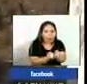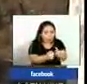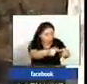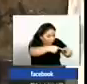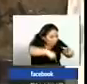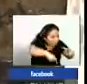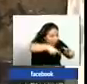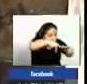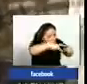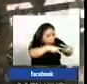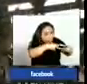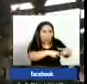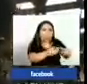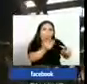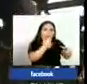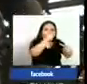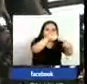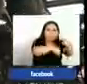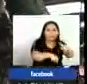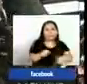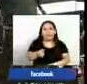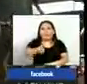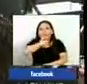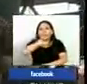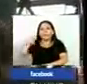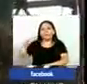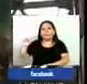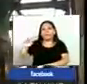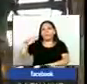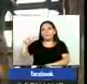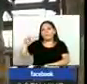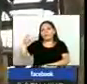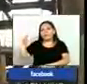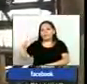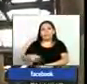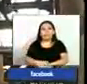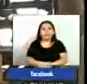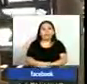176 pozos. Nelson Quinteros Noticiero Hechos.